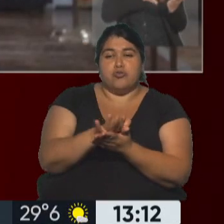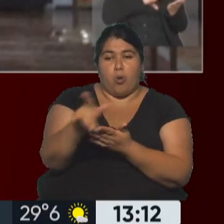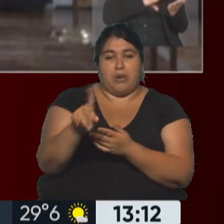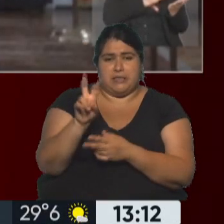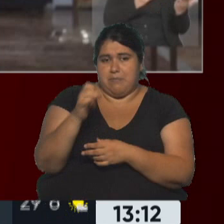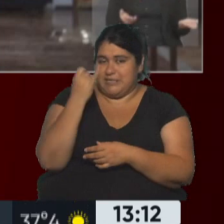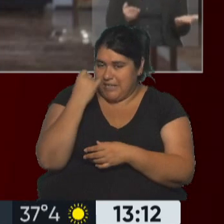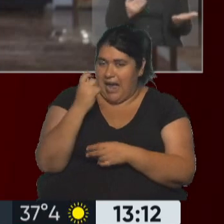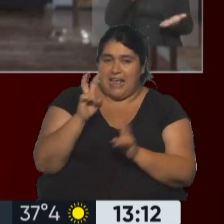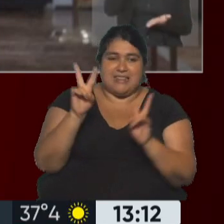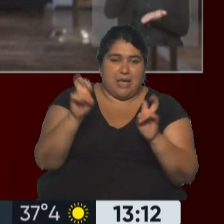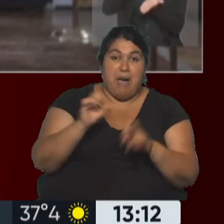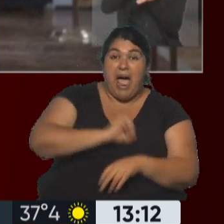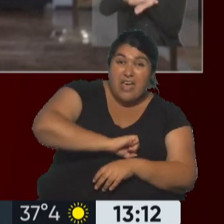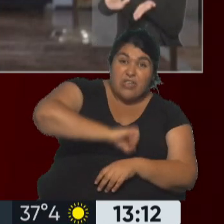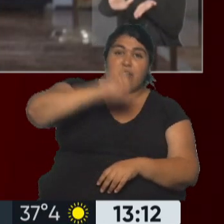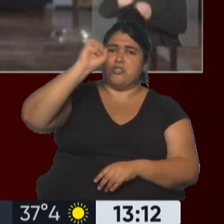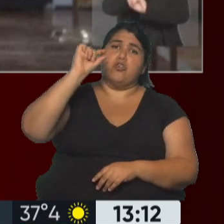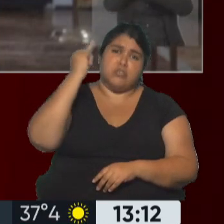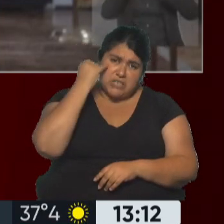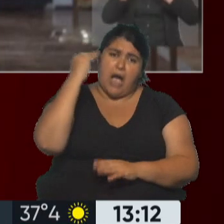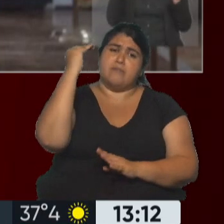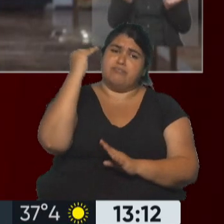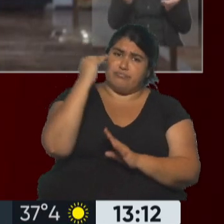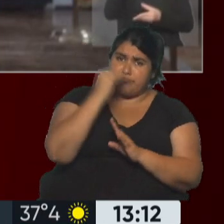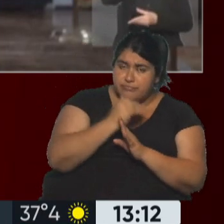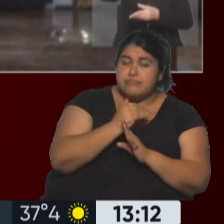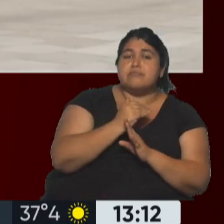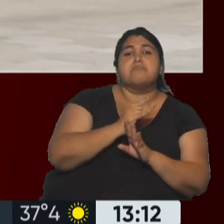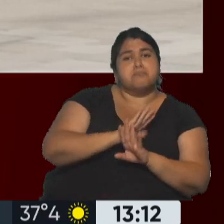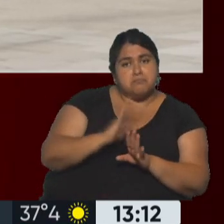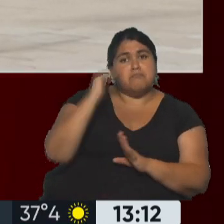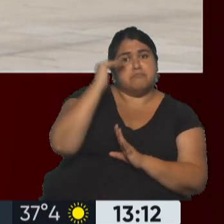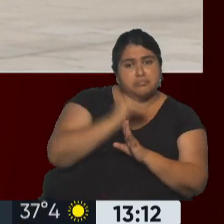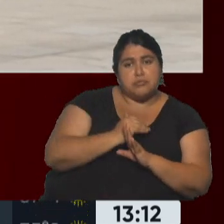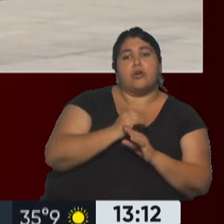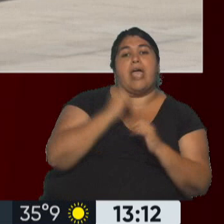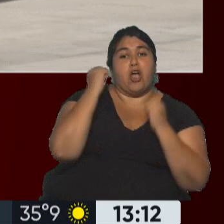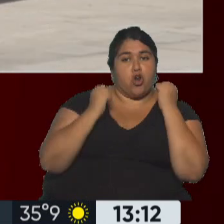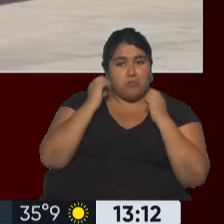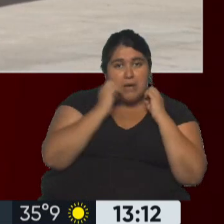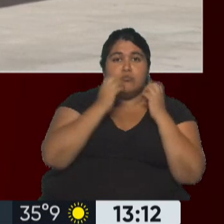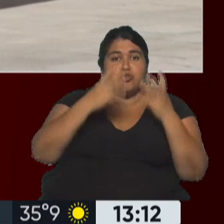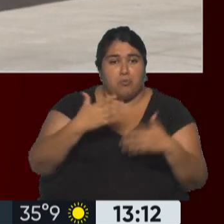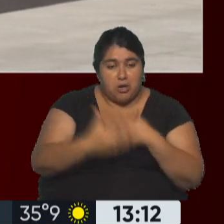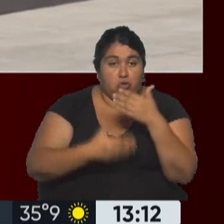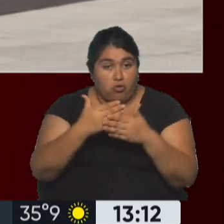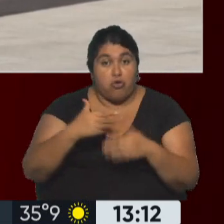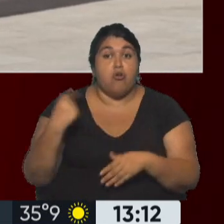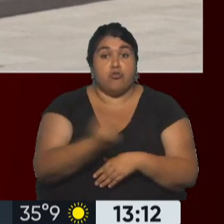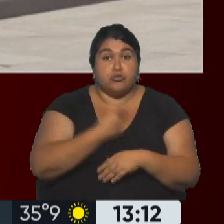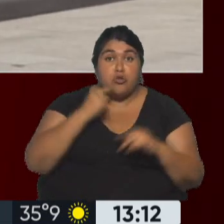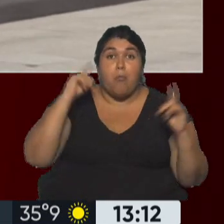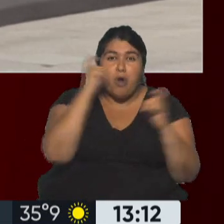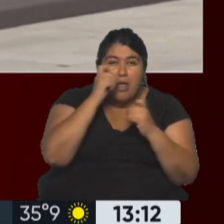que ya es deflación, que es menos 0,1, digamos, después de muchos meses de inflación, empieza a mejorar la economía y él decía, cuando empezamos a salir de esta